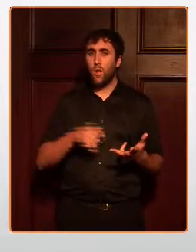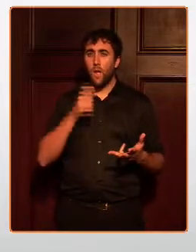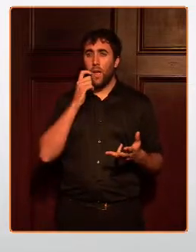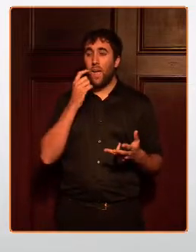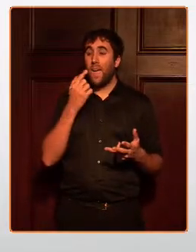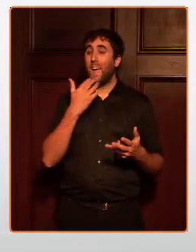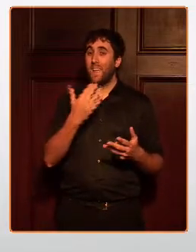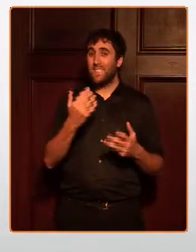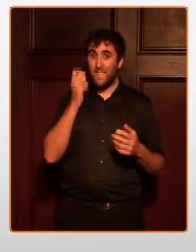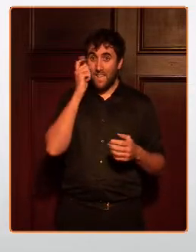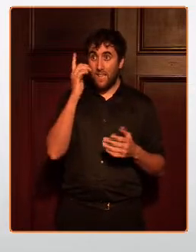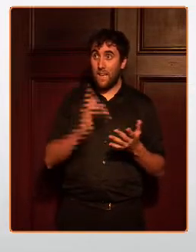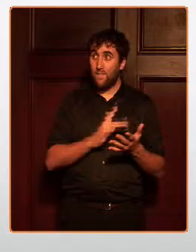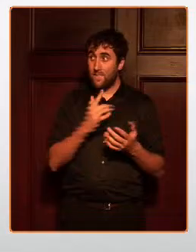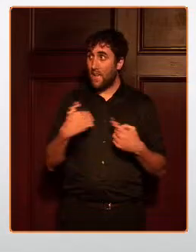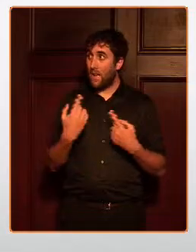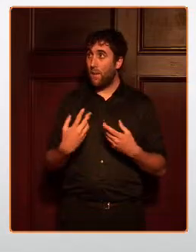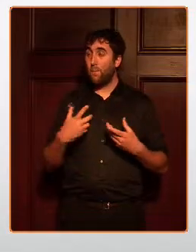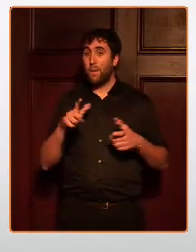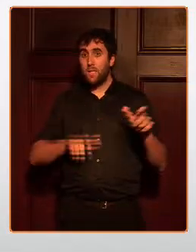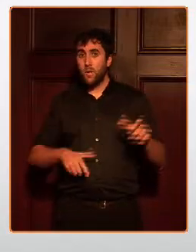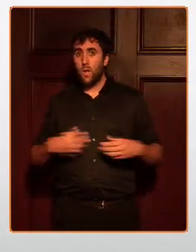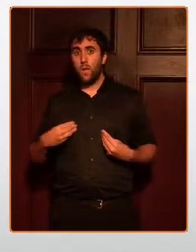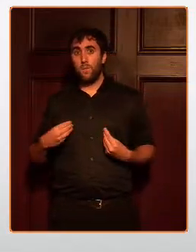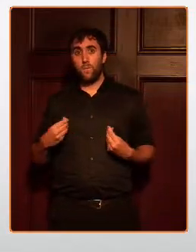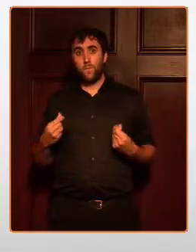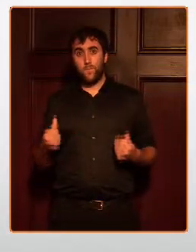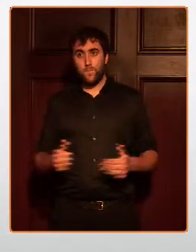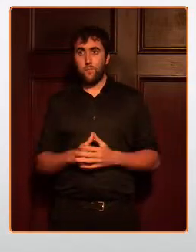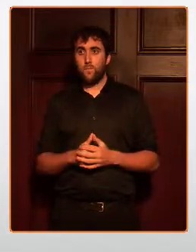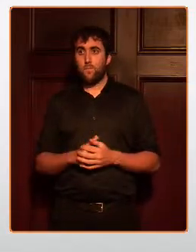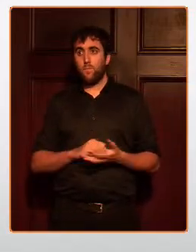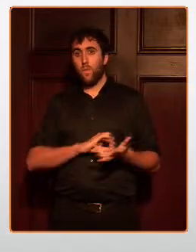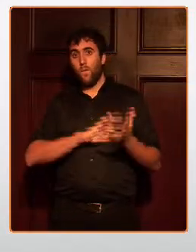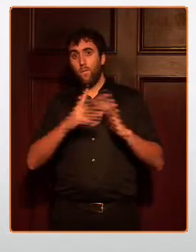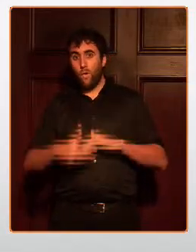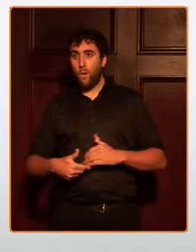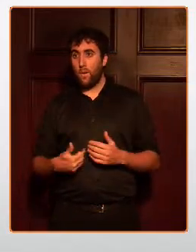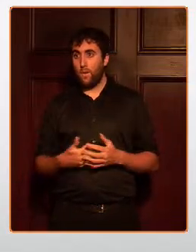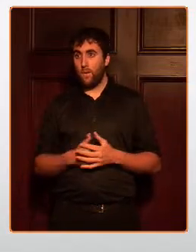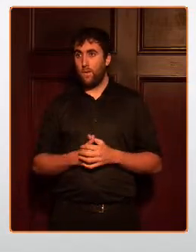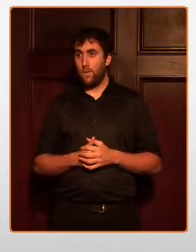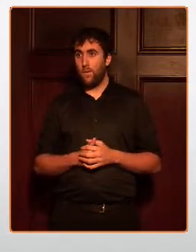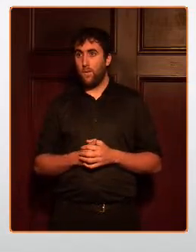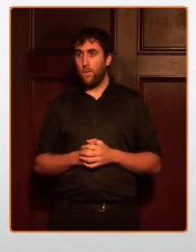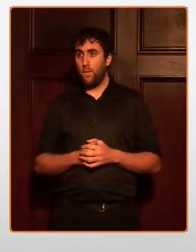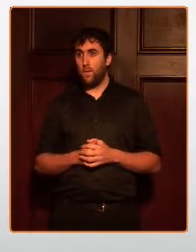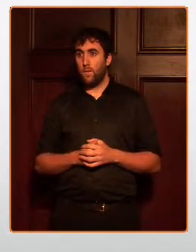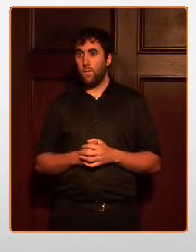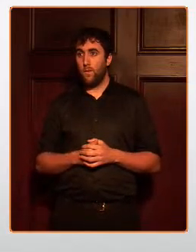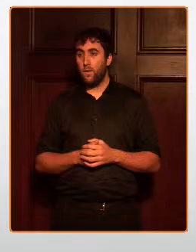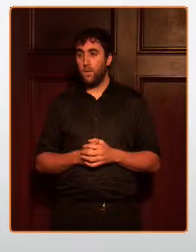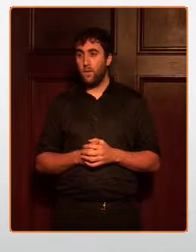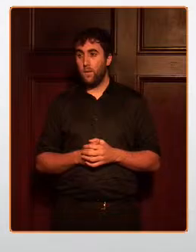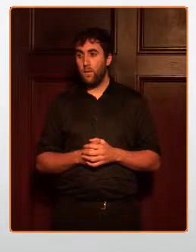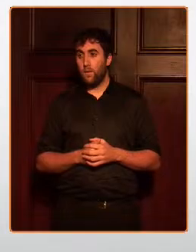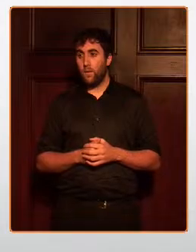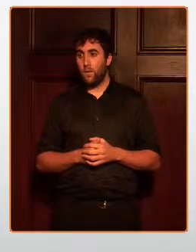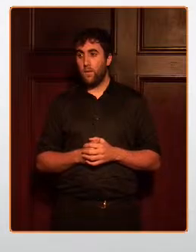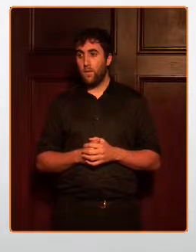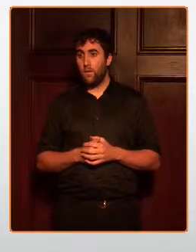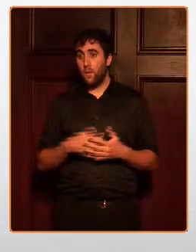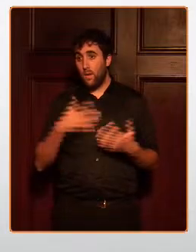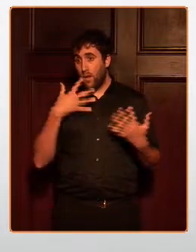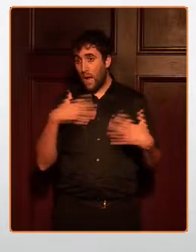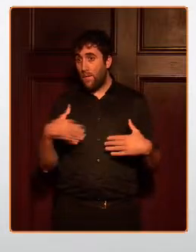democratizó la sensación de saber sin el peso de entender. Y la realidad nos